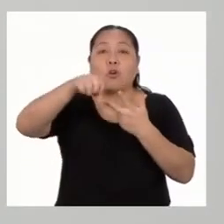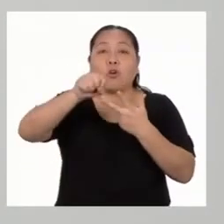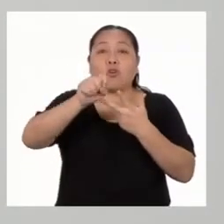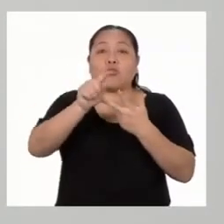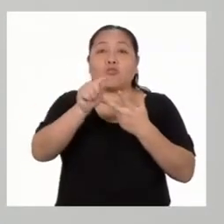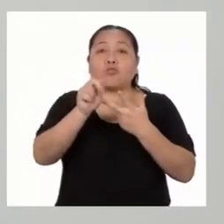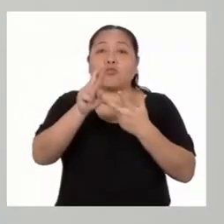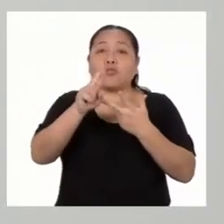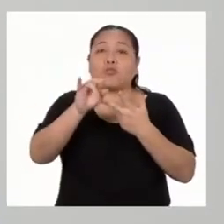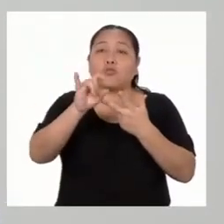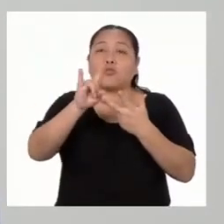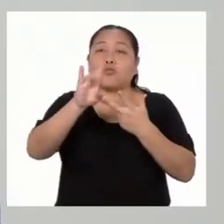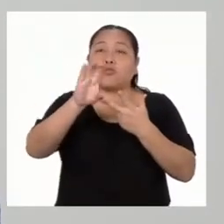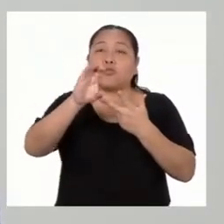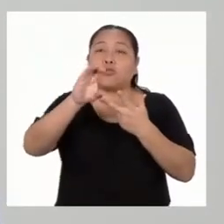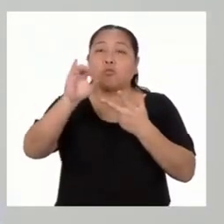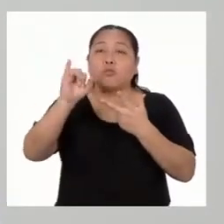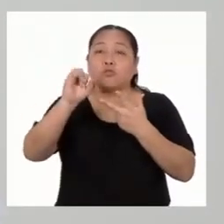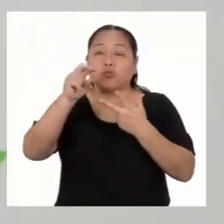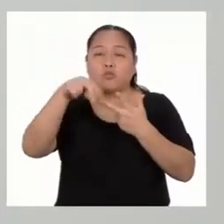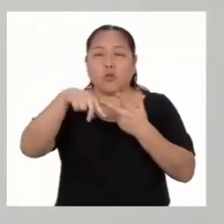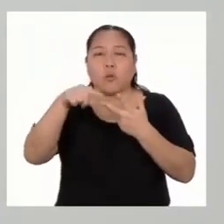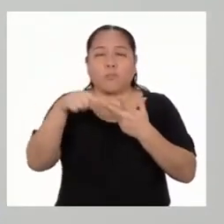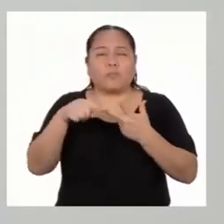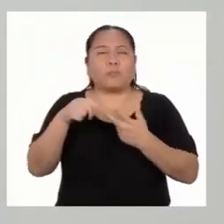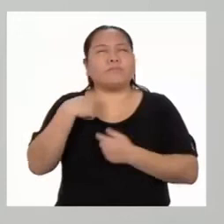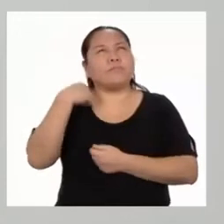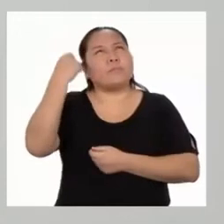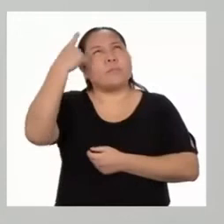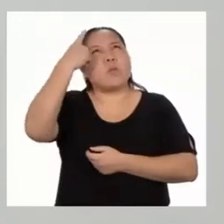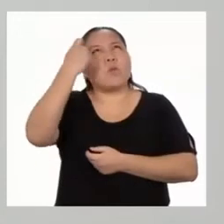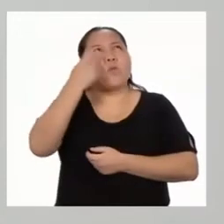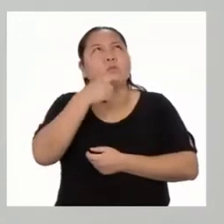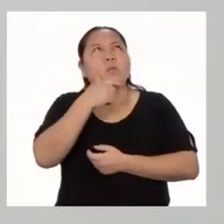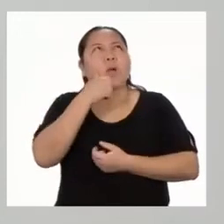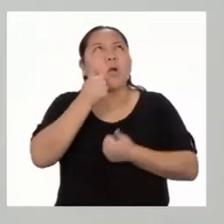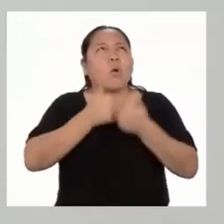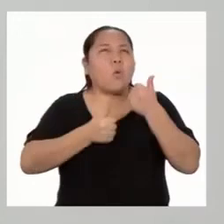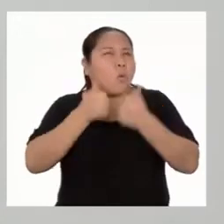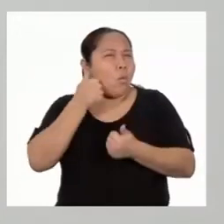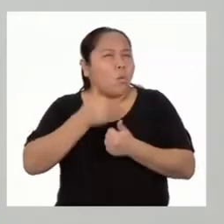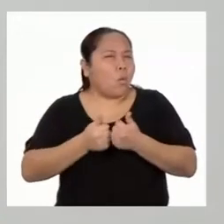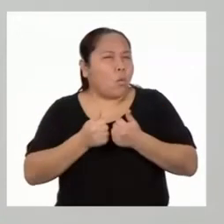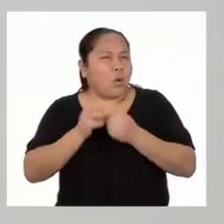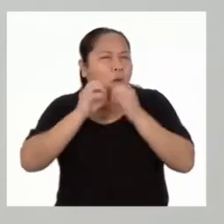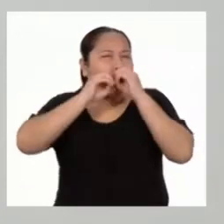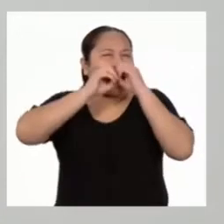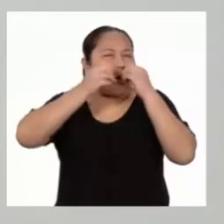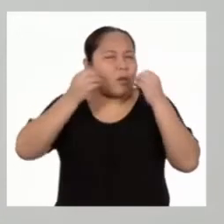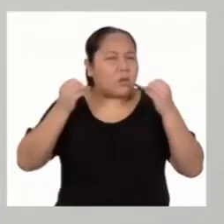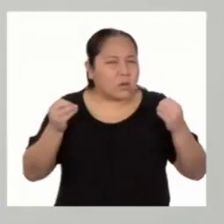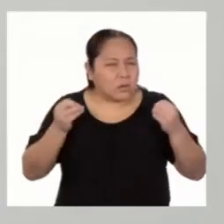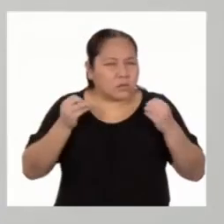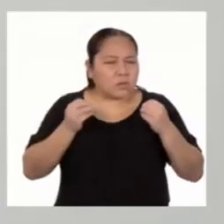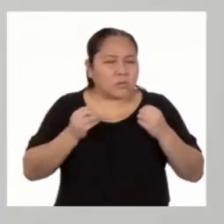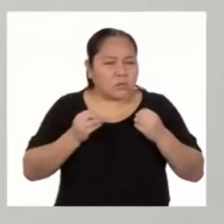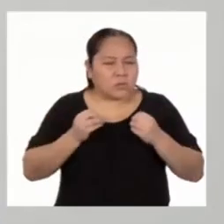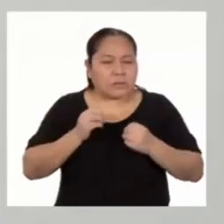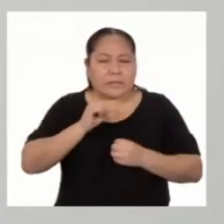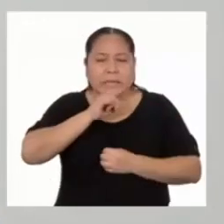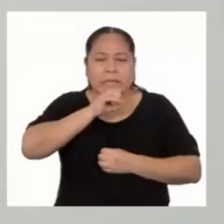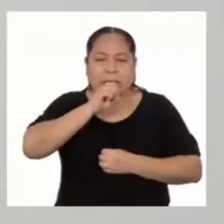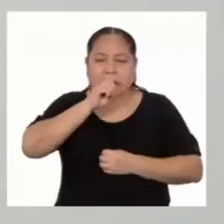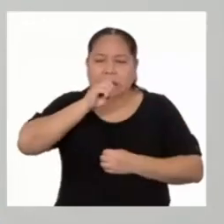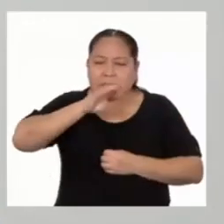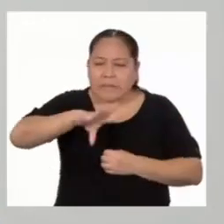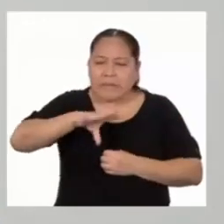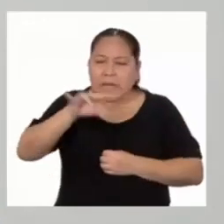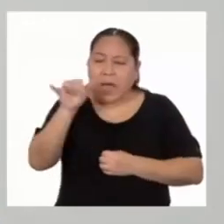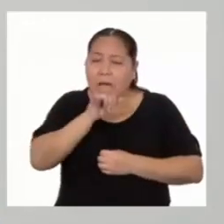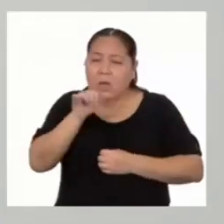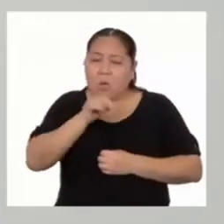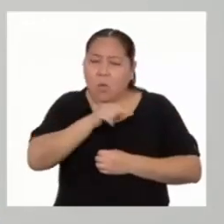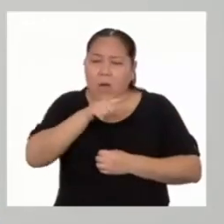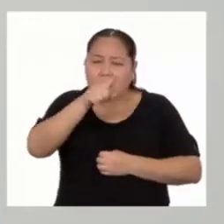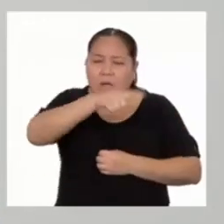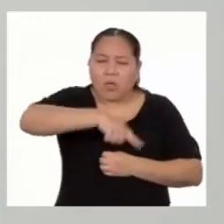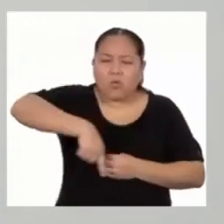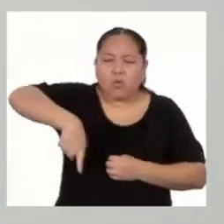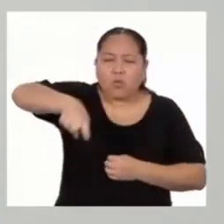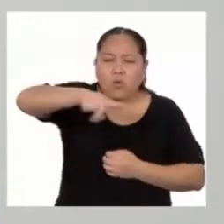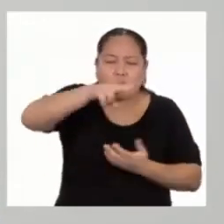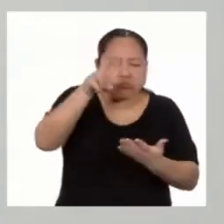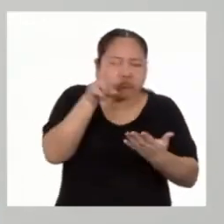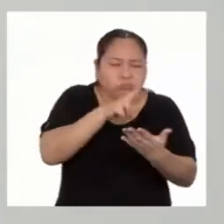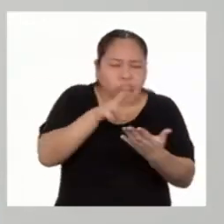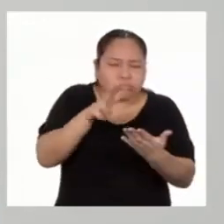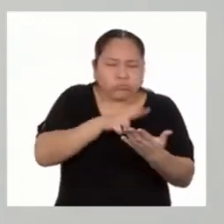respondiéndote a la pregunta, ¿cuál podría ser la oración que diga lo mismo que todo lo que